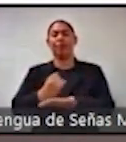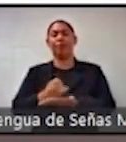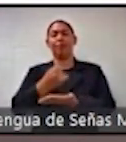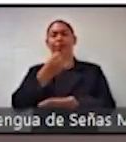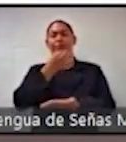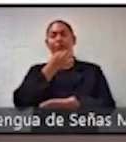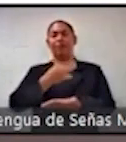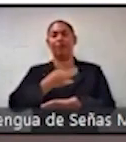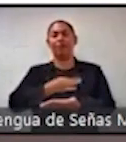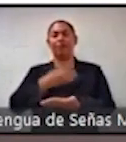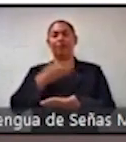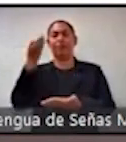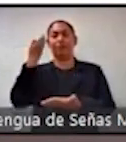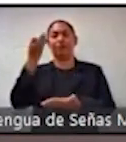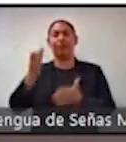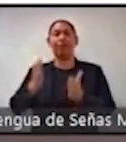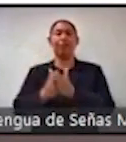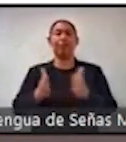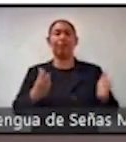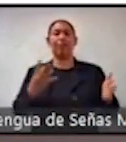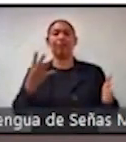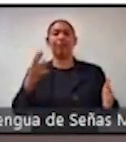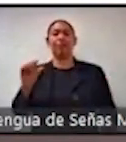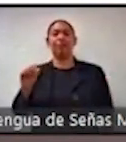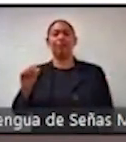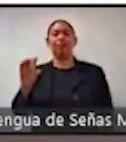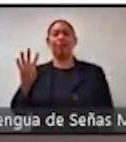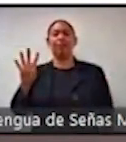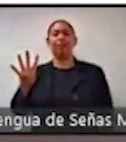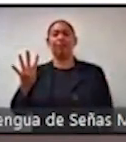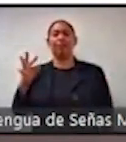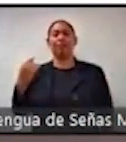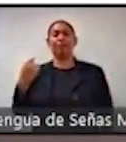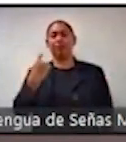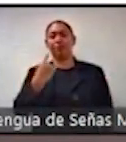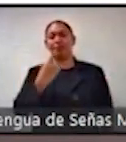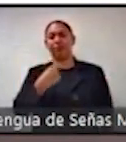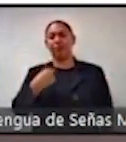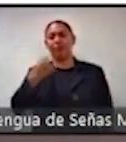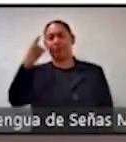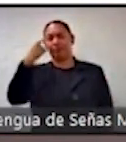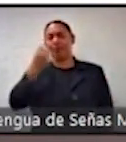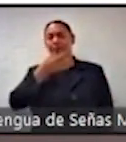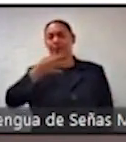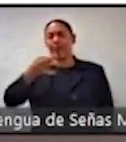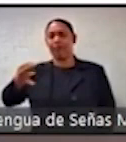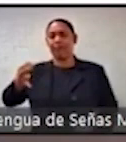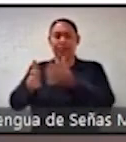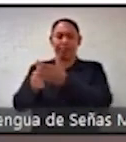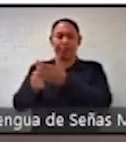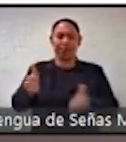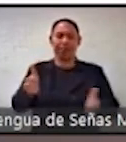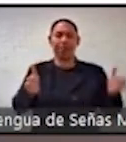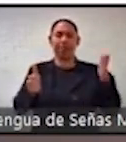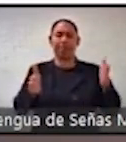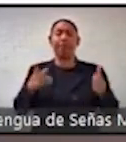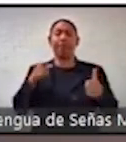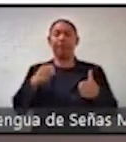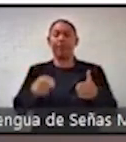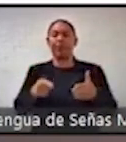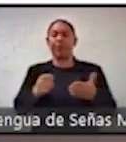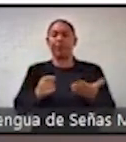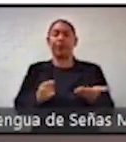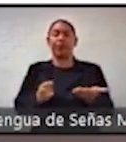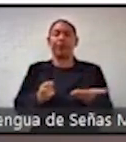su cumplimiento dentro del término de 24 horas contadas a partir de la notificación de la sentencia, apercibidas todas que de no acatar el presente